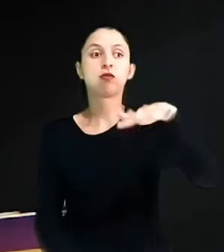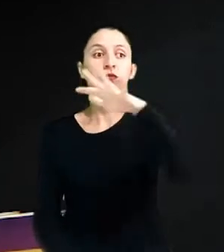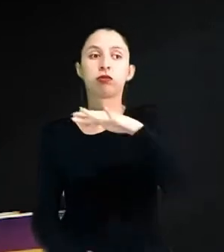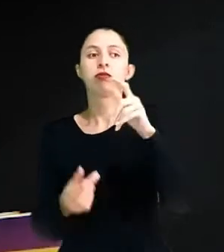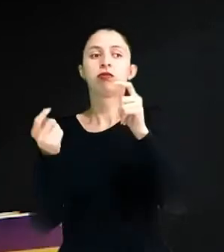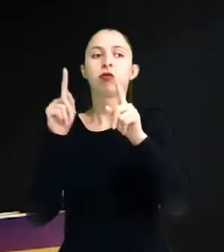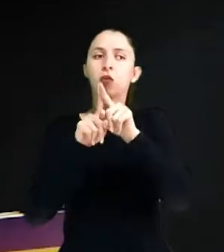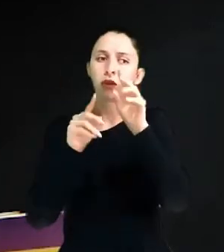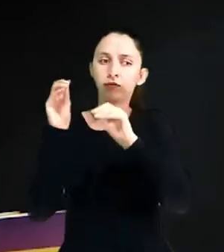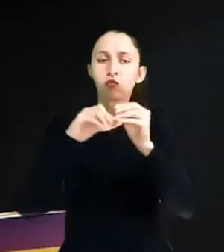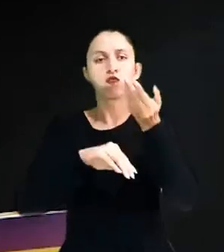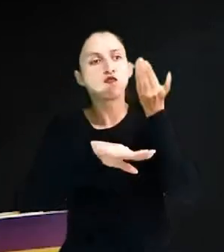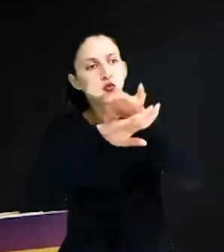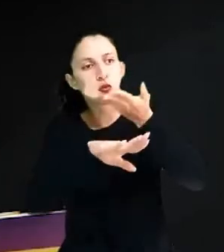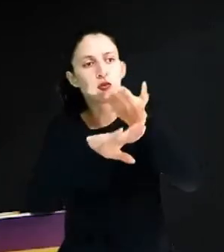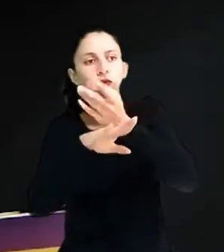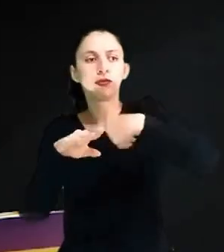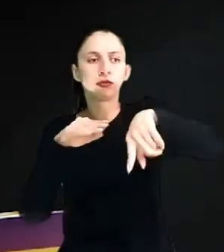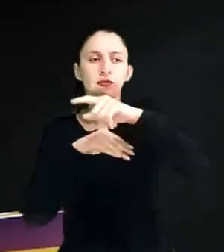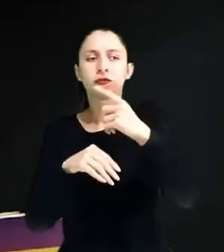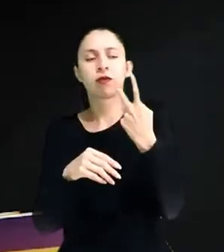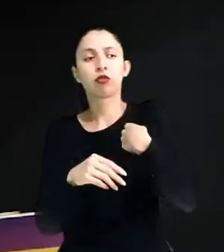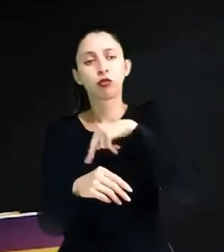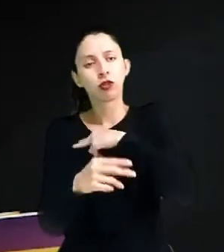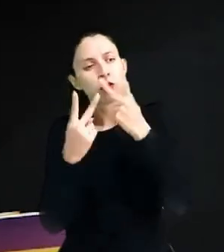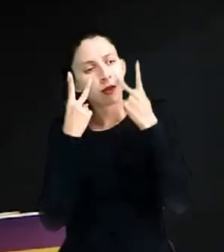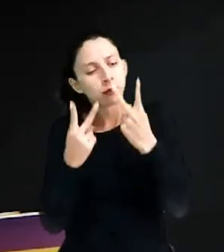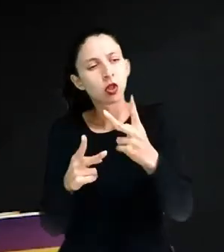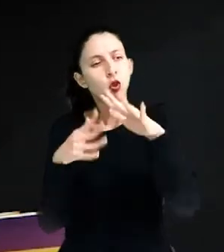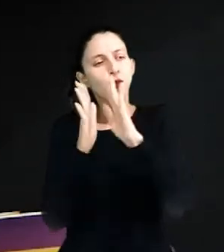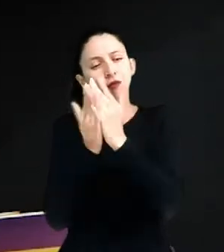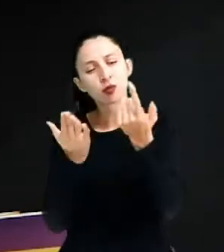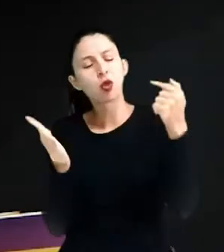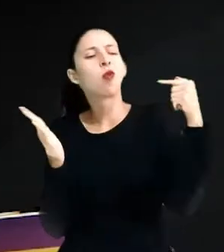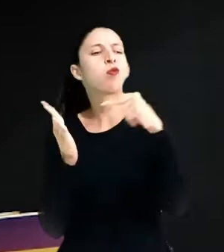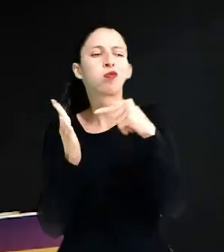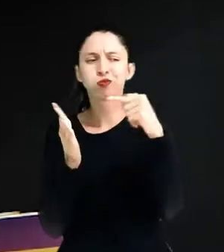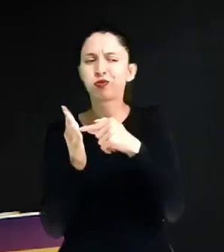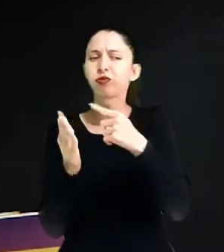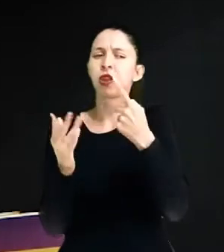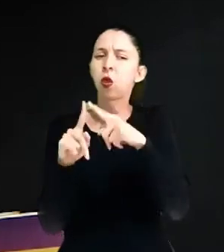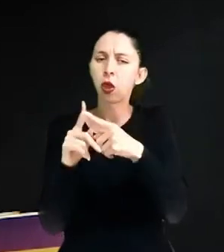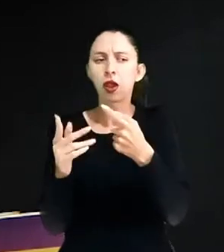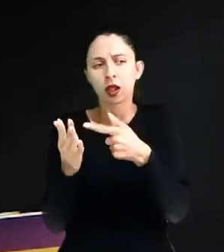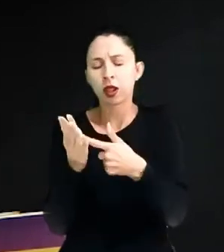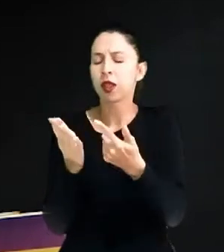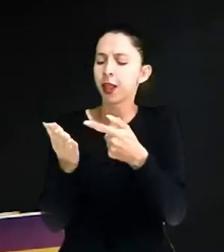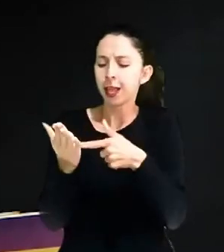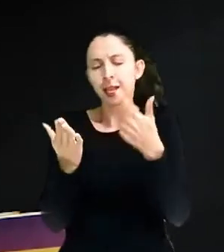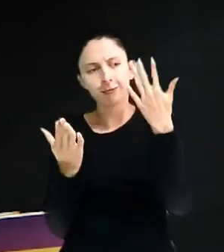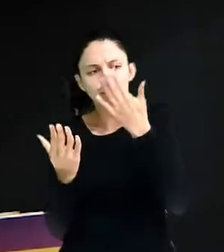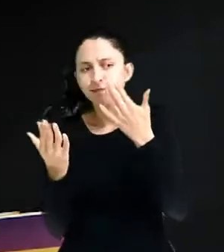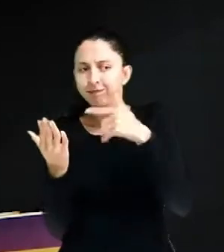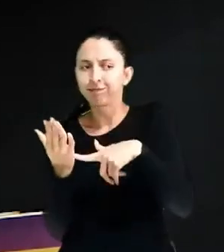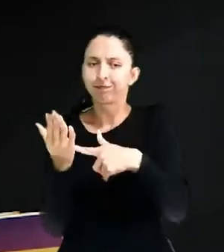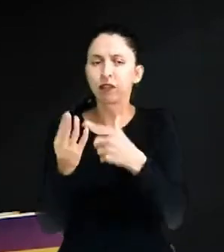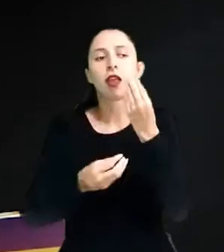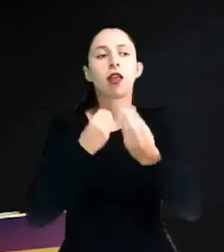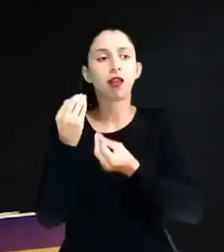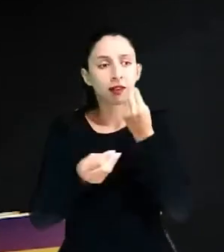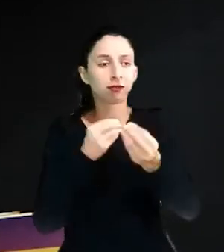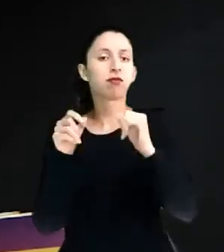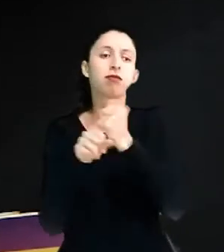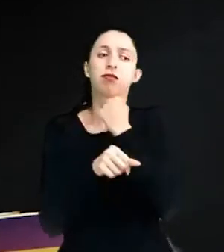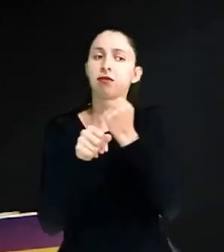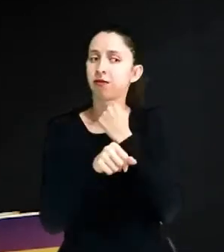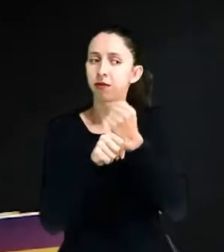así ellos han aportado también ese granito de arena. Es como vemos nosotros en este libro, el